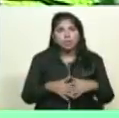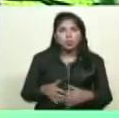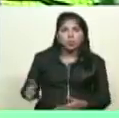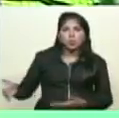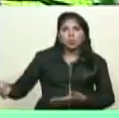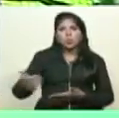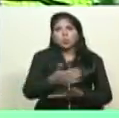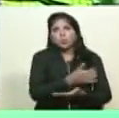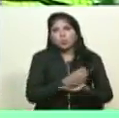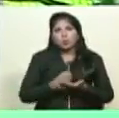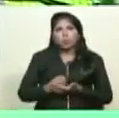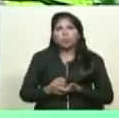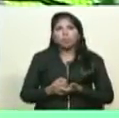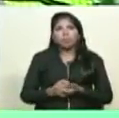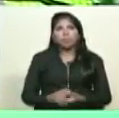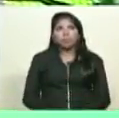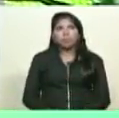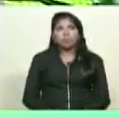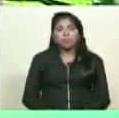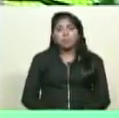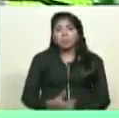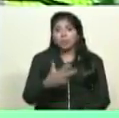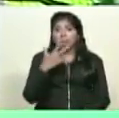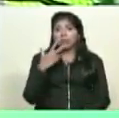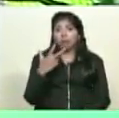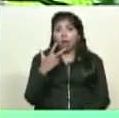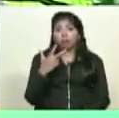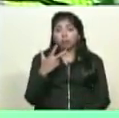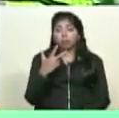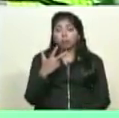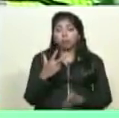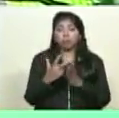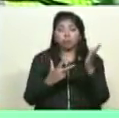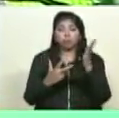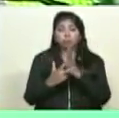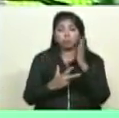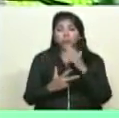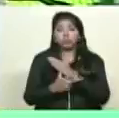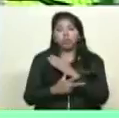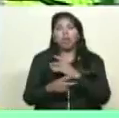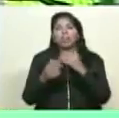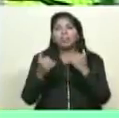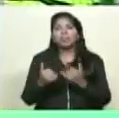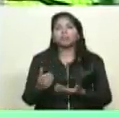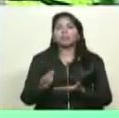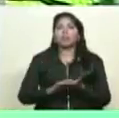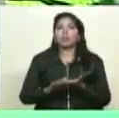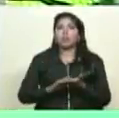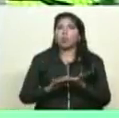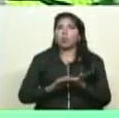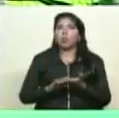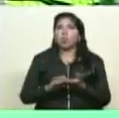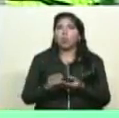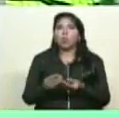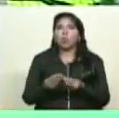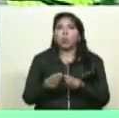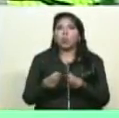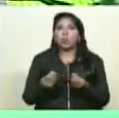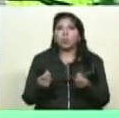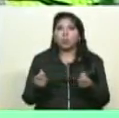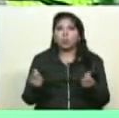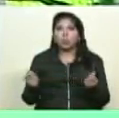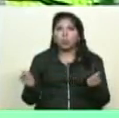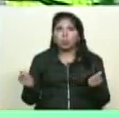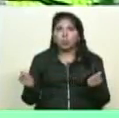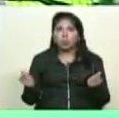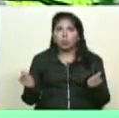y agroindustriales, de los tres motores de la agenda económica, muy pronto los resolvamos con la inversión que